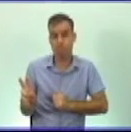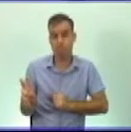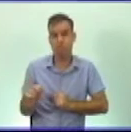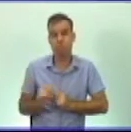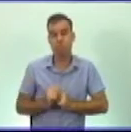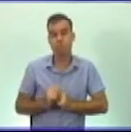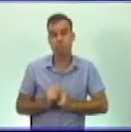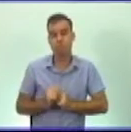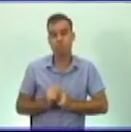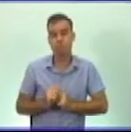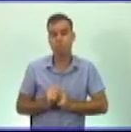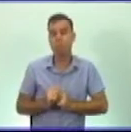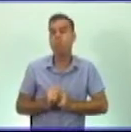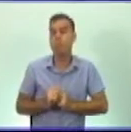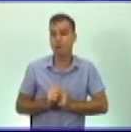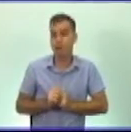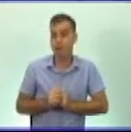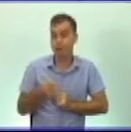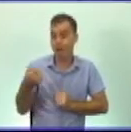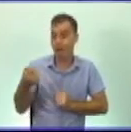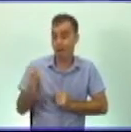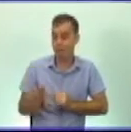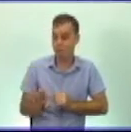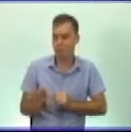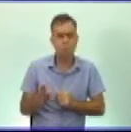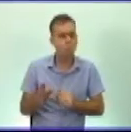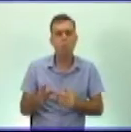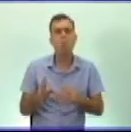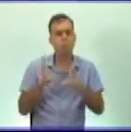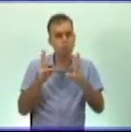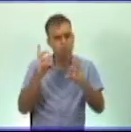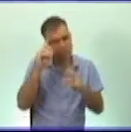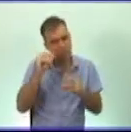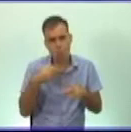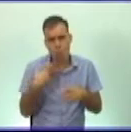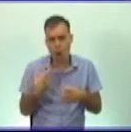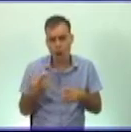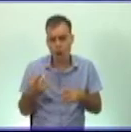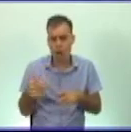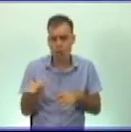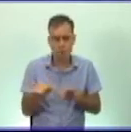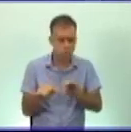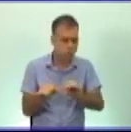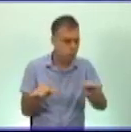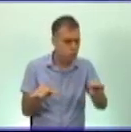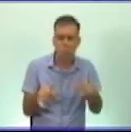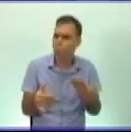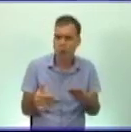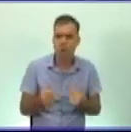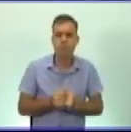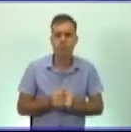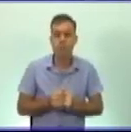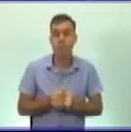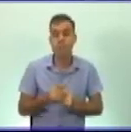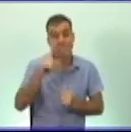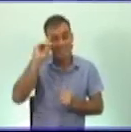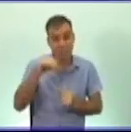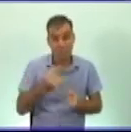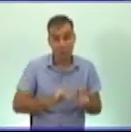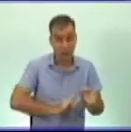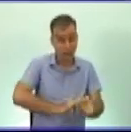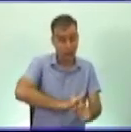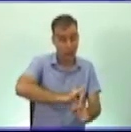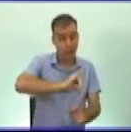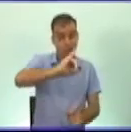sabemos a qué es igual el área de la base y sabemos además que tenemos que la altura, en este caso,